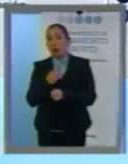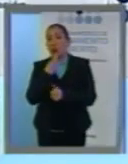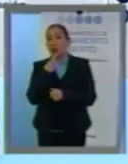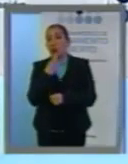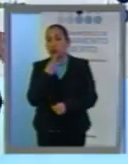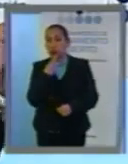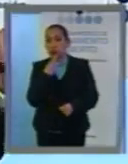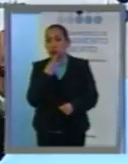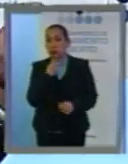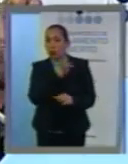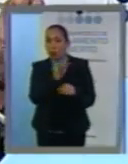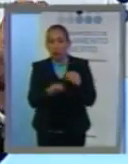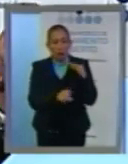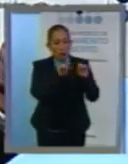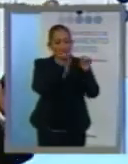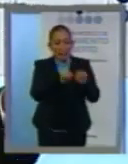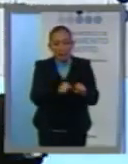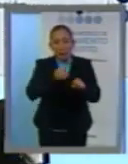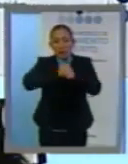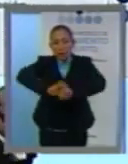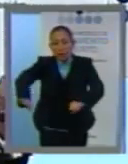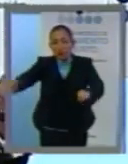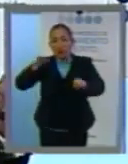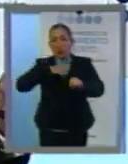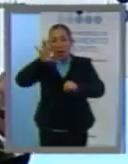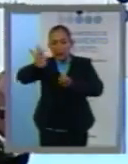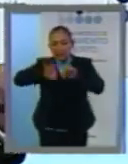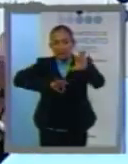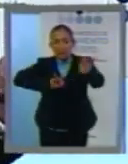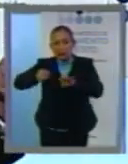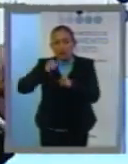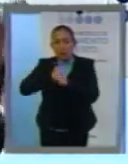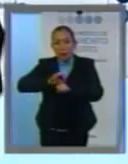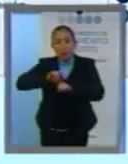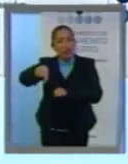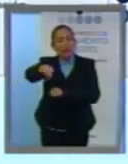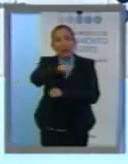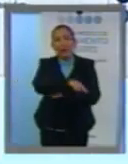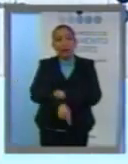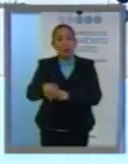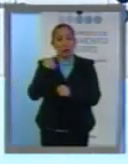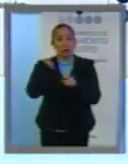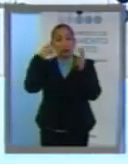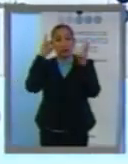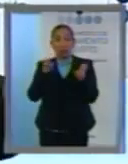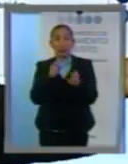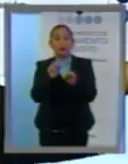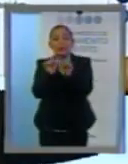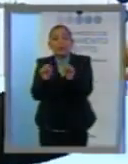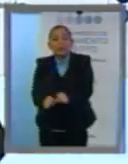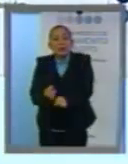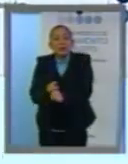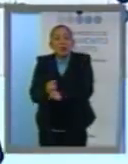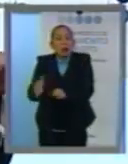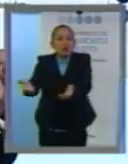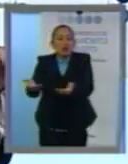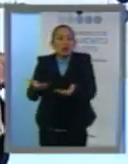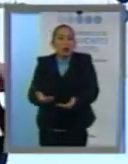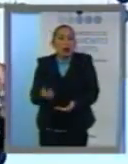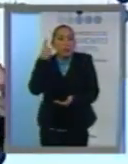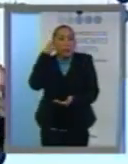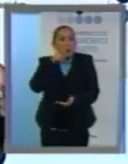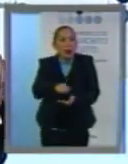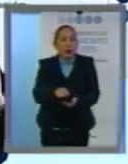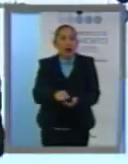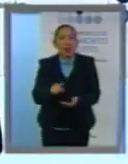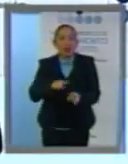de todos los sistemas de información que mencionó Lourdes. Esos no son de los grandes sistemas, son sistemas de información que están sembrados para